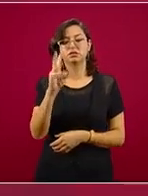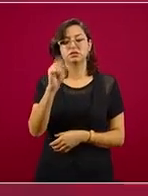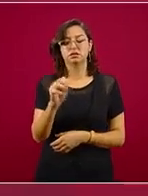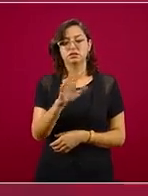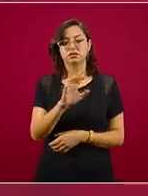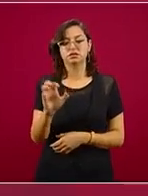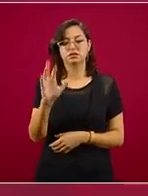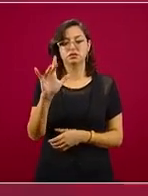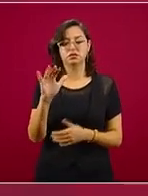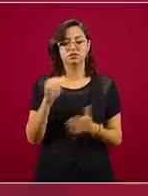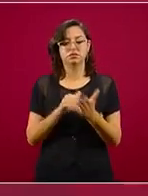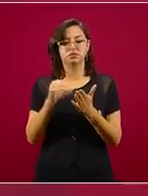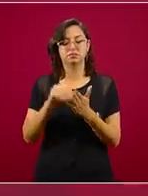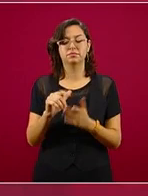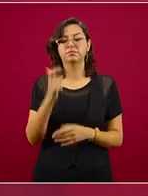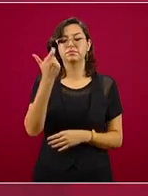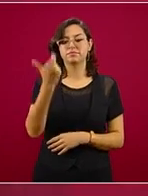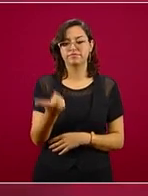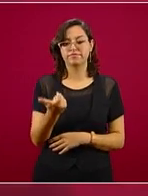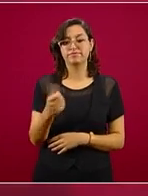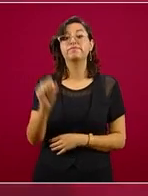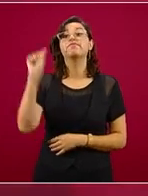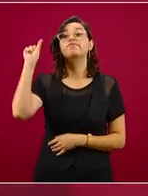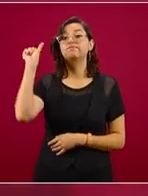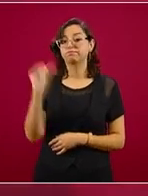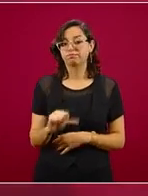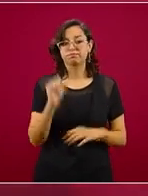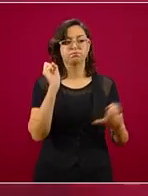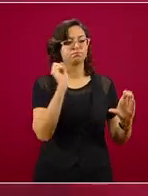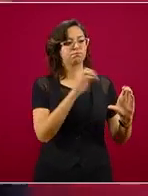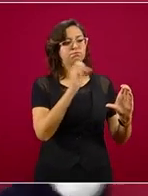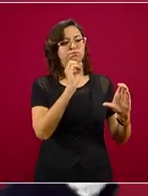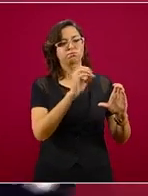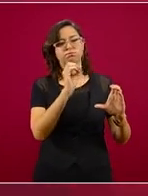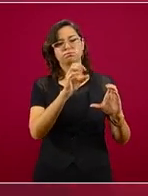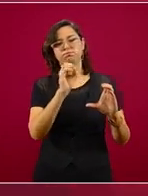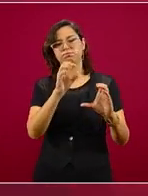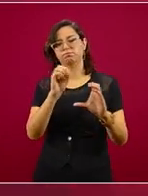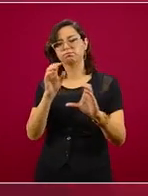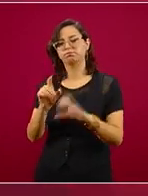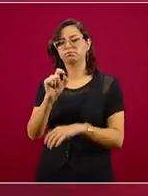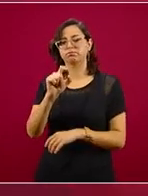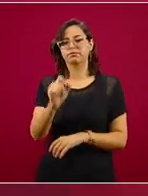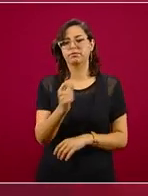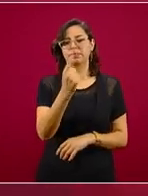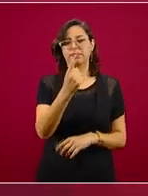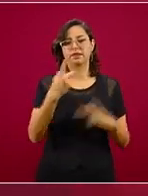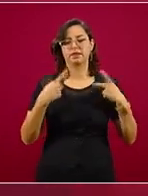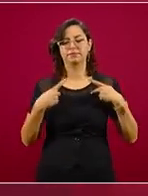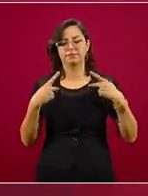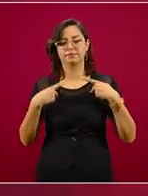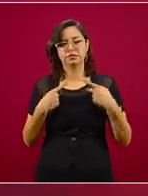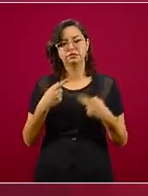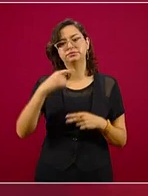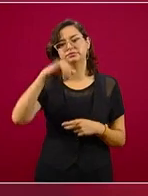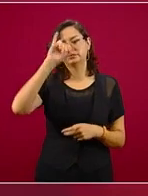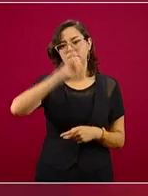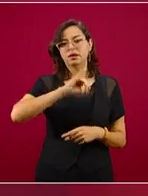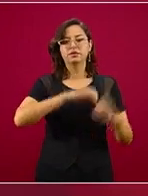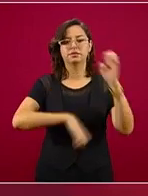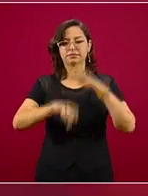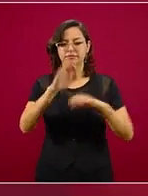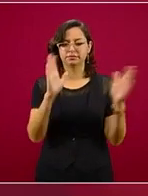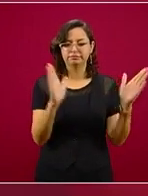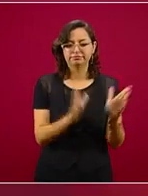539,550 millones de pesos. Eso es lo que hoy se está dispersando a estas 21,000 pequeños y